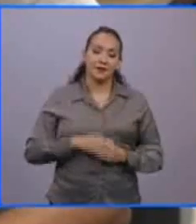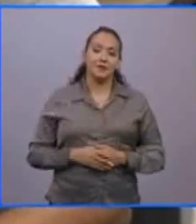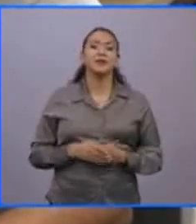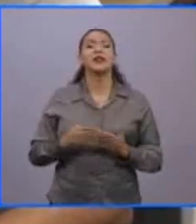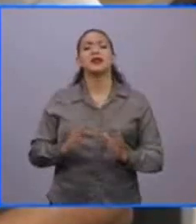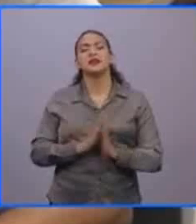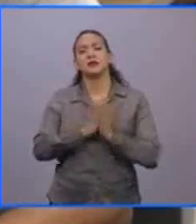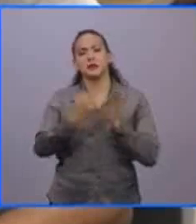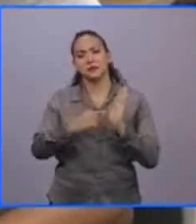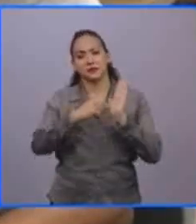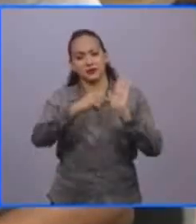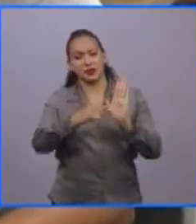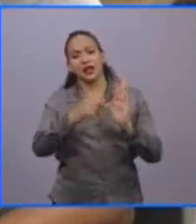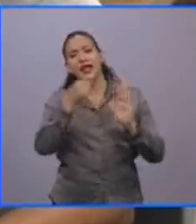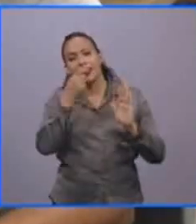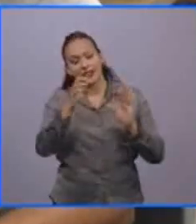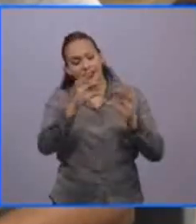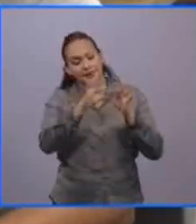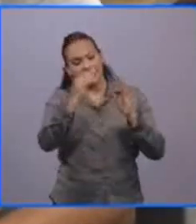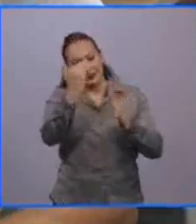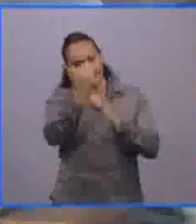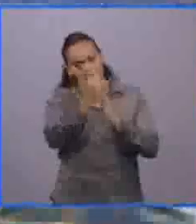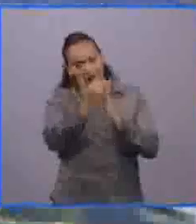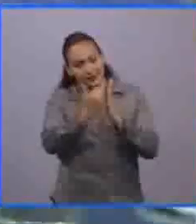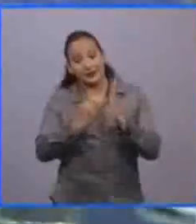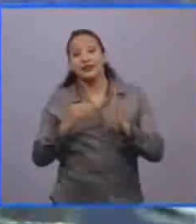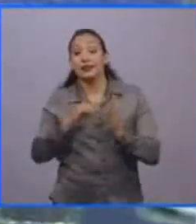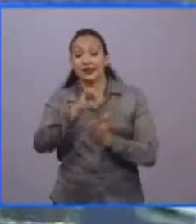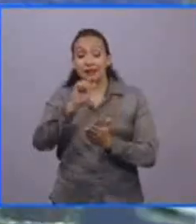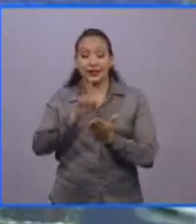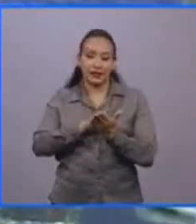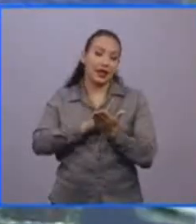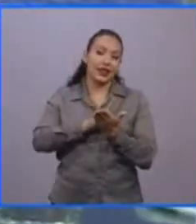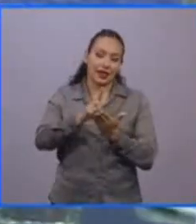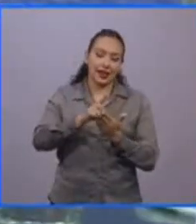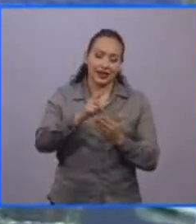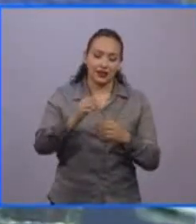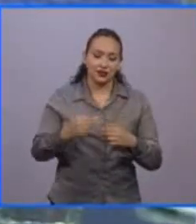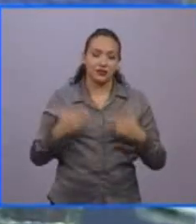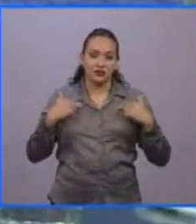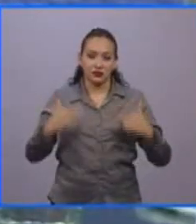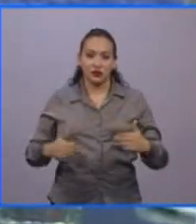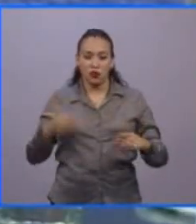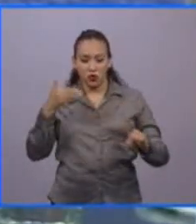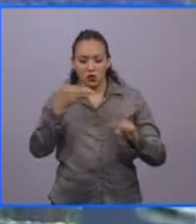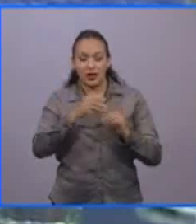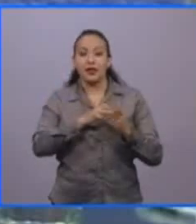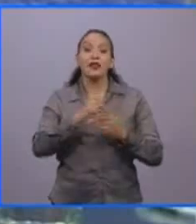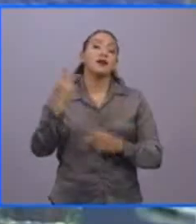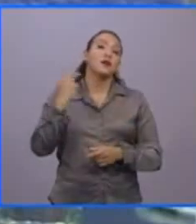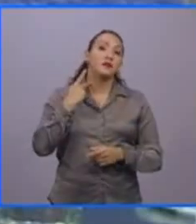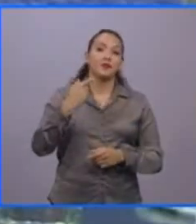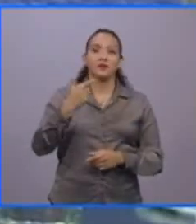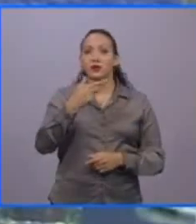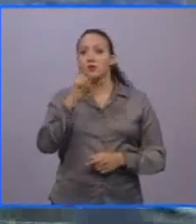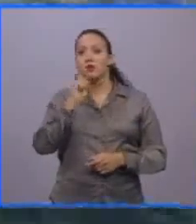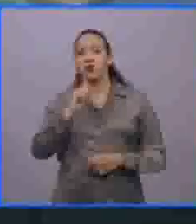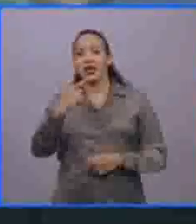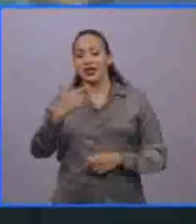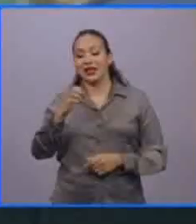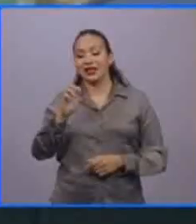presentación del cuaderno Línea de Precedentes de la Corte Interamericana de Derechos Humanos, dedicado a derechos políticos, Georgina Vargas